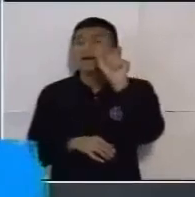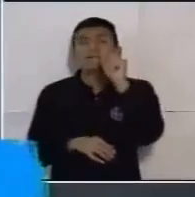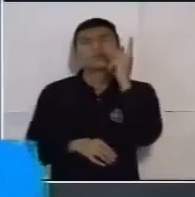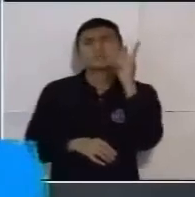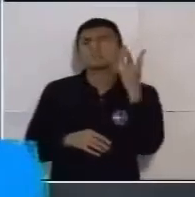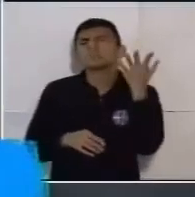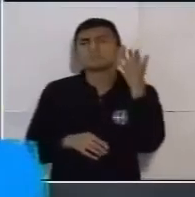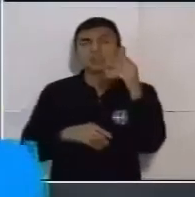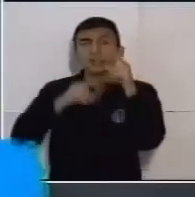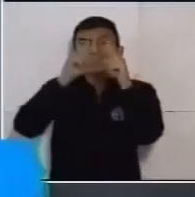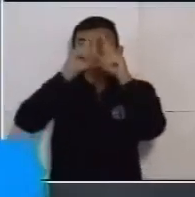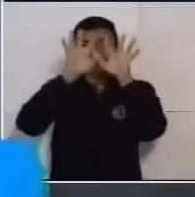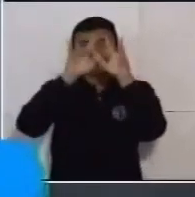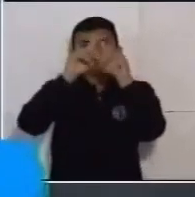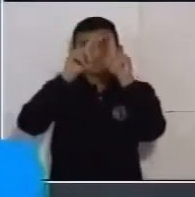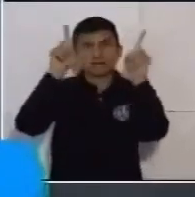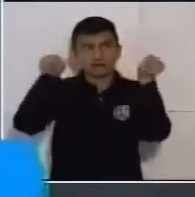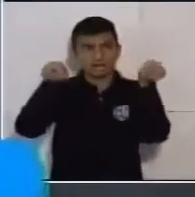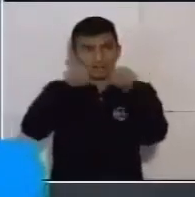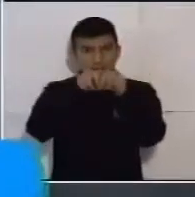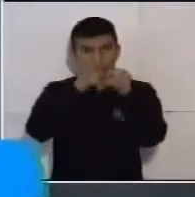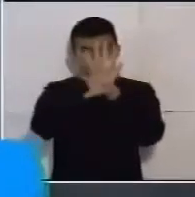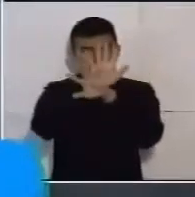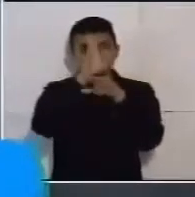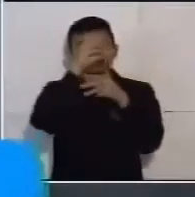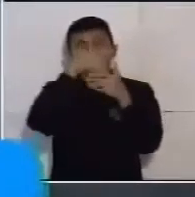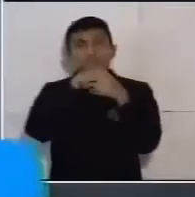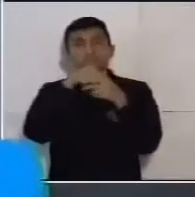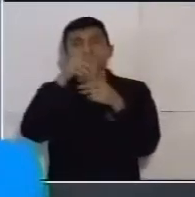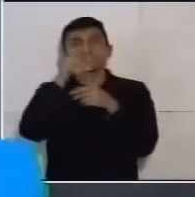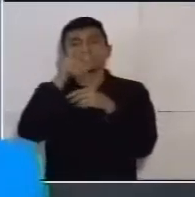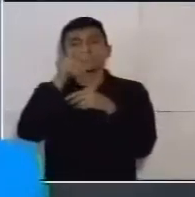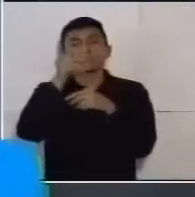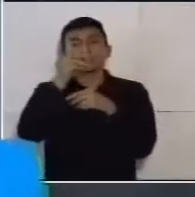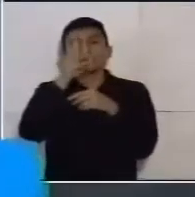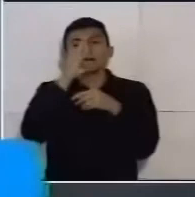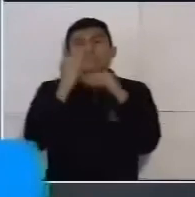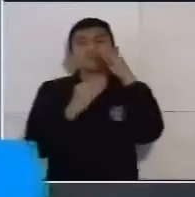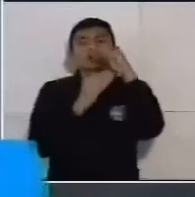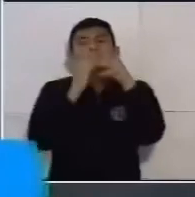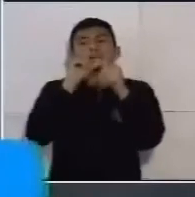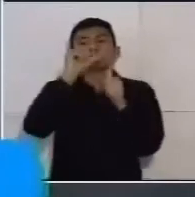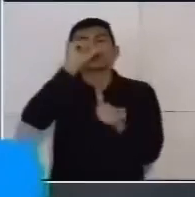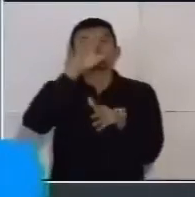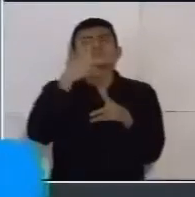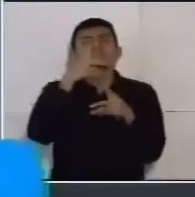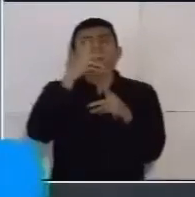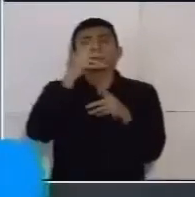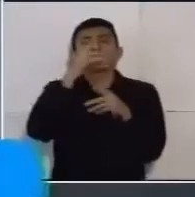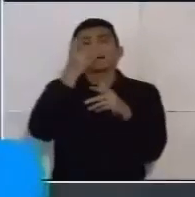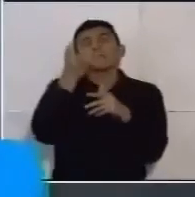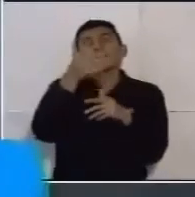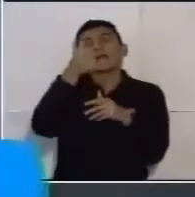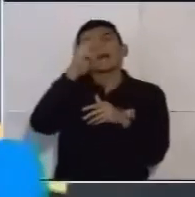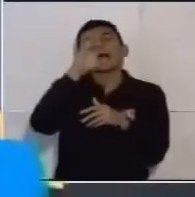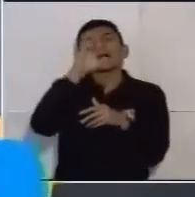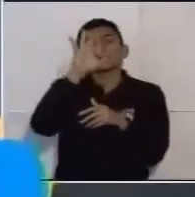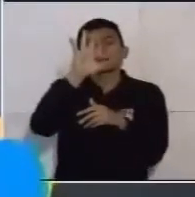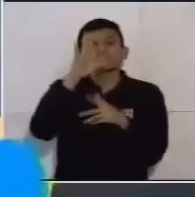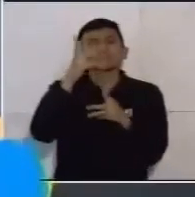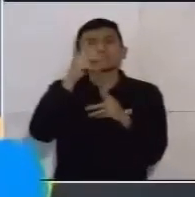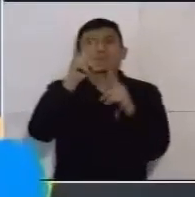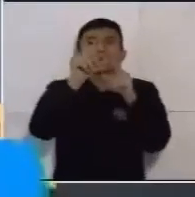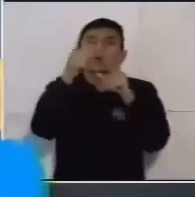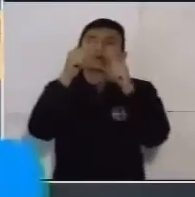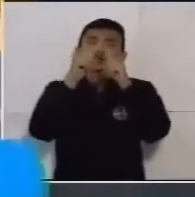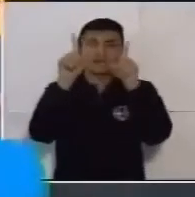rectángulo. Le voy a colocar base por altura, nada más. Si me piden el área 3, ¿qué era? Otro triángulo. Le